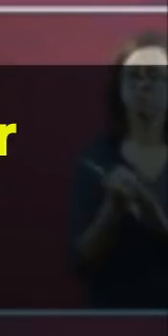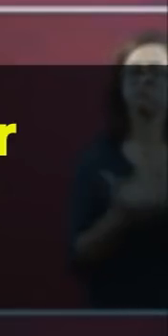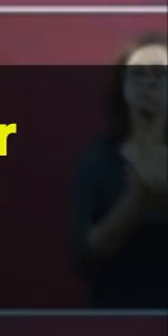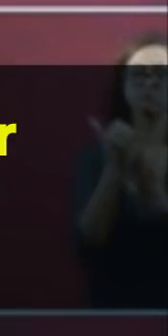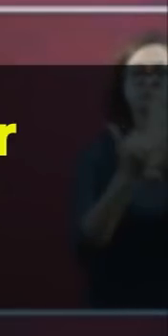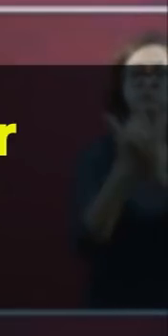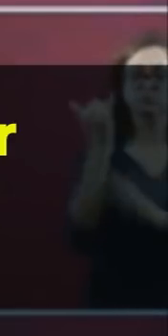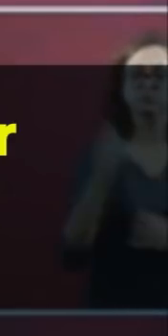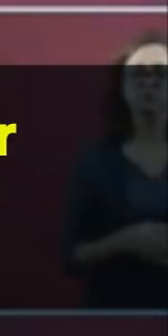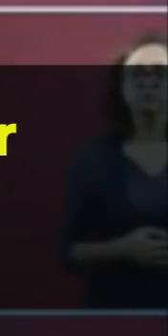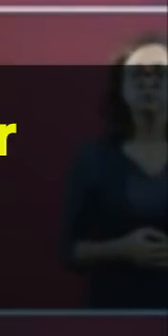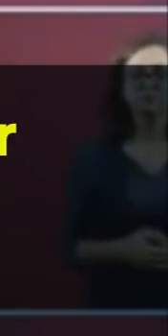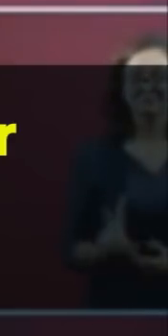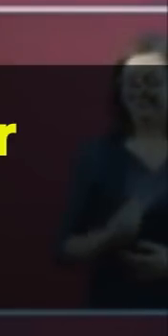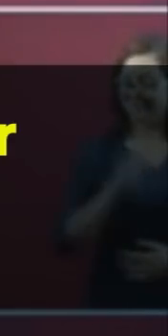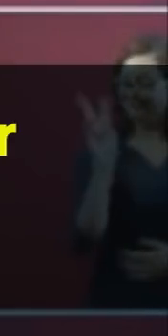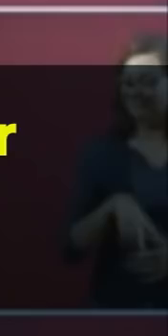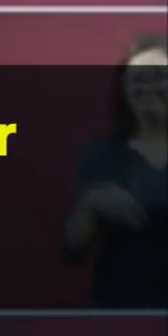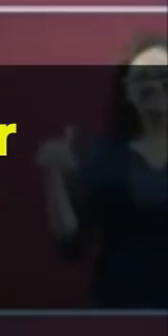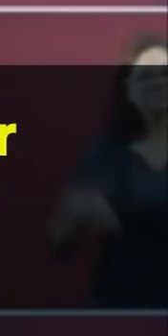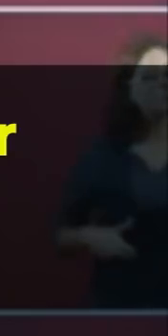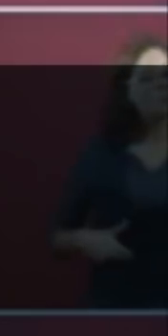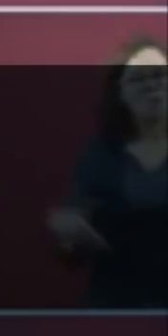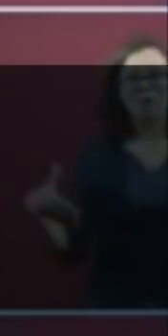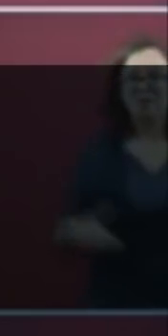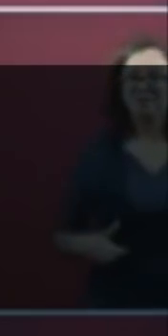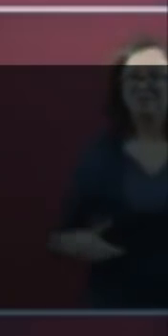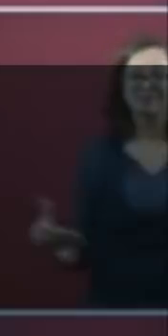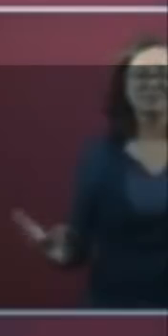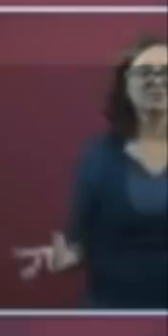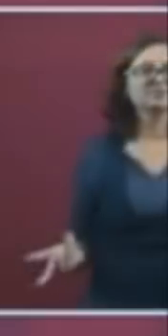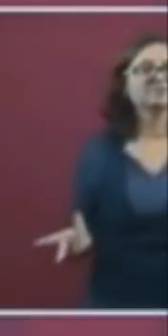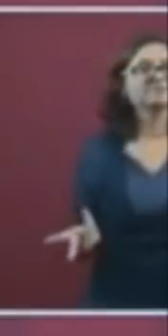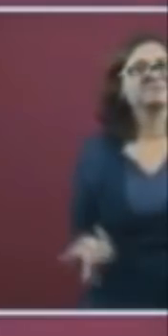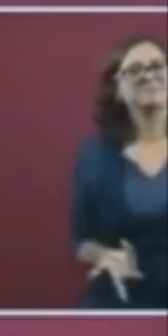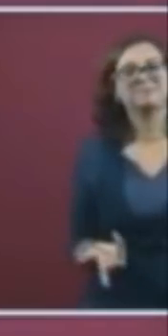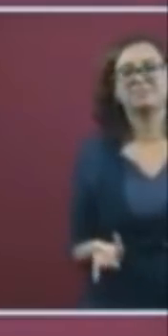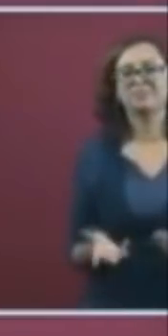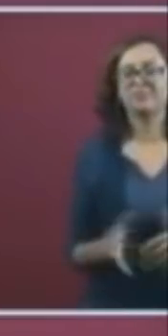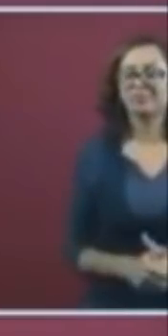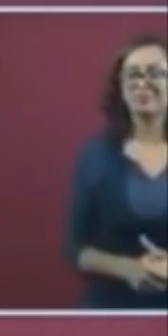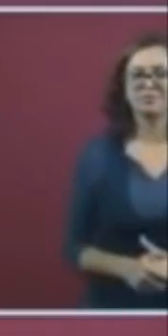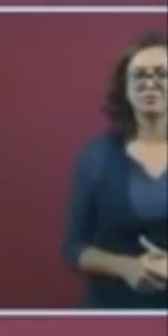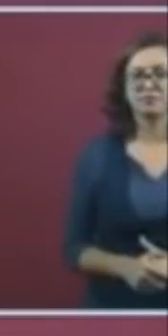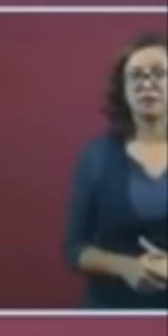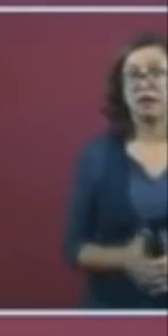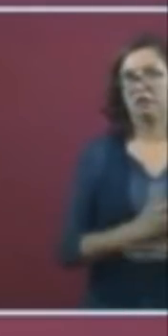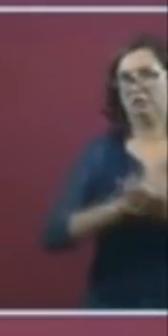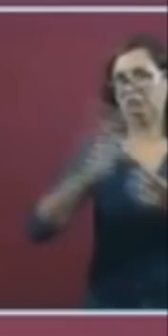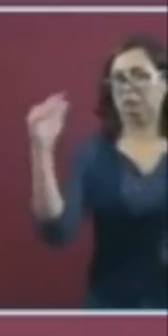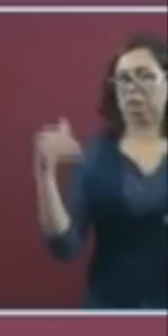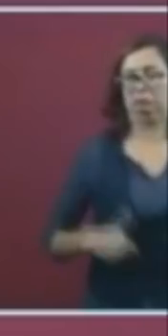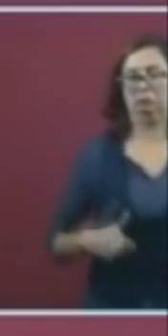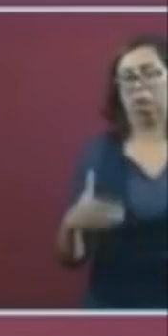estas medidas buscan hacer frente a la crisis mundial del modelo neoliberal, que sin duda nos afecta. Se aplicará la Ley Federal de Austeridad